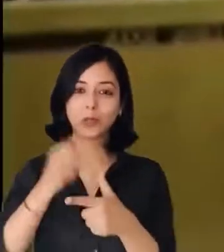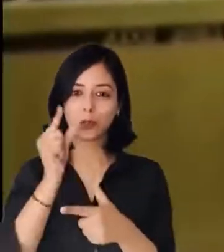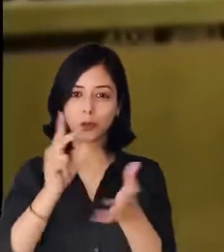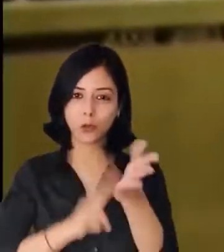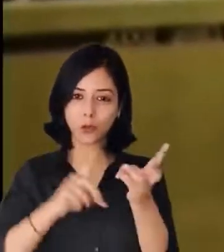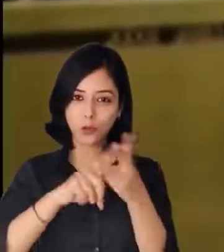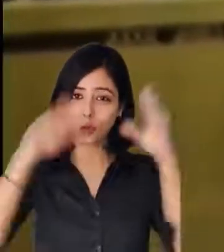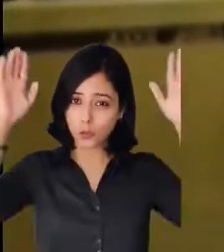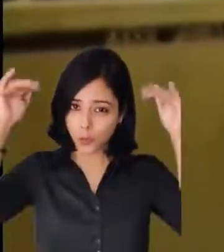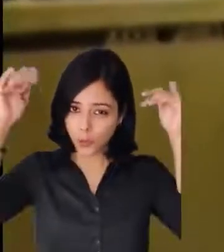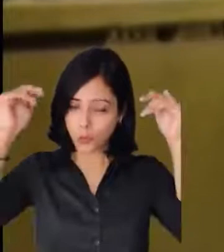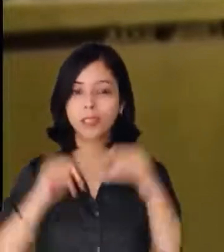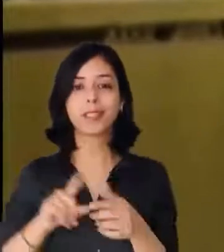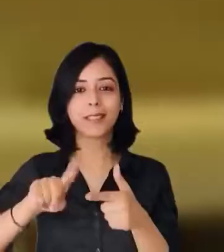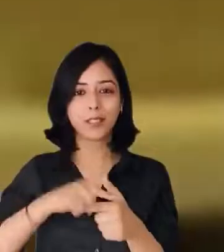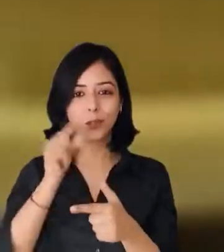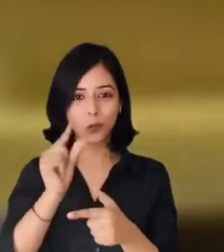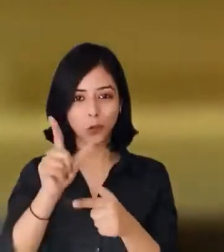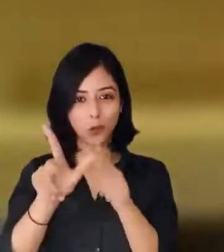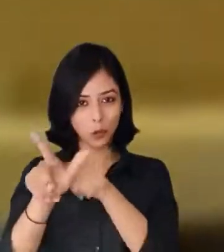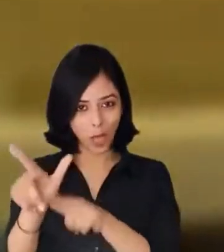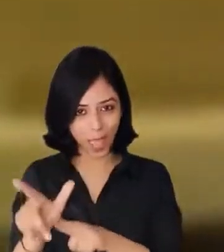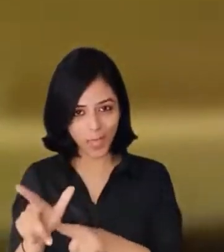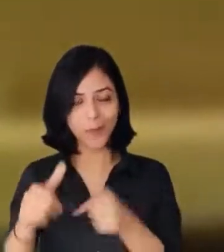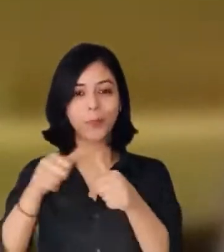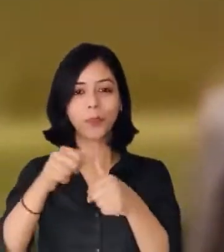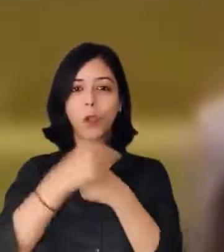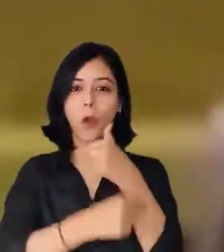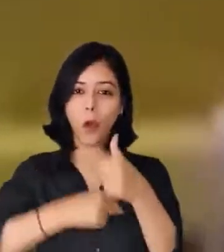calculador y violento. Carece de toda sinceridad,